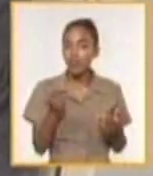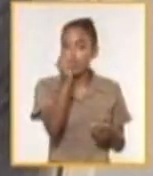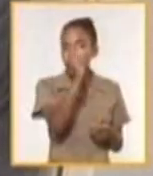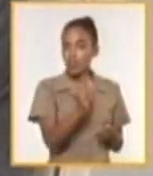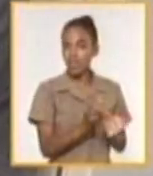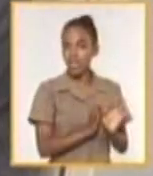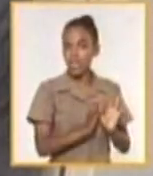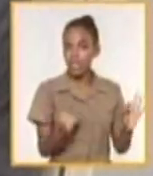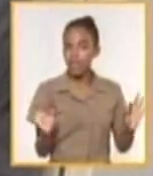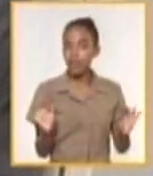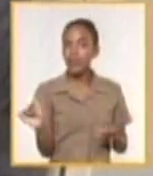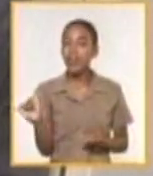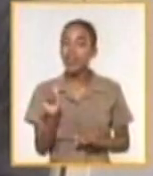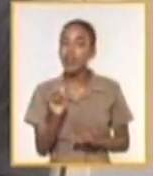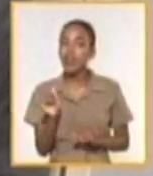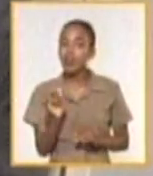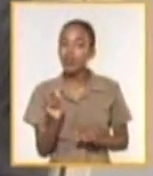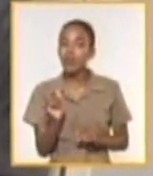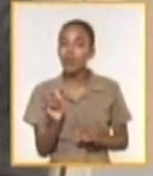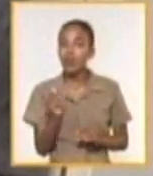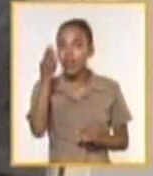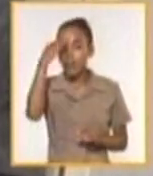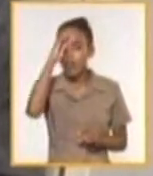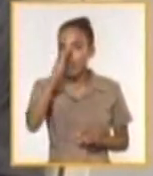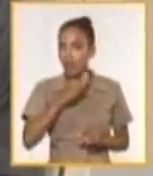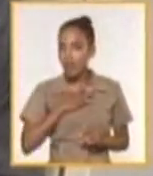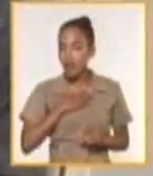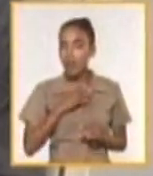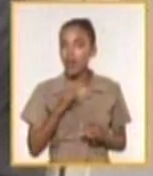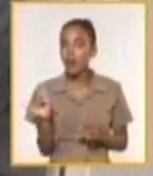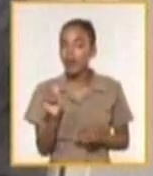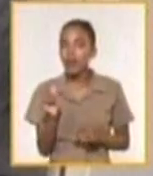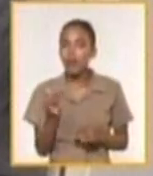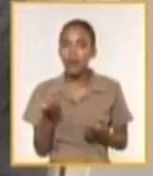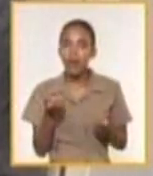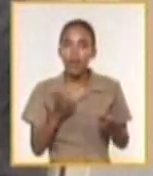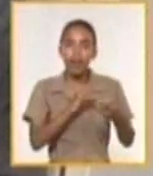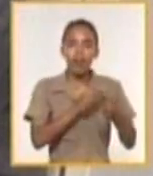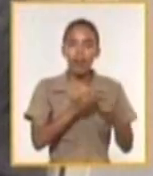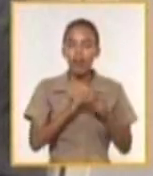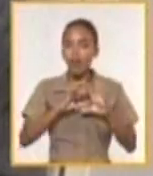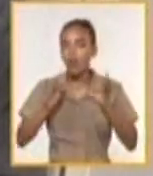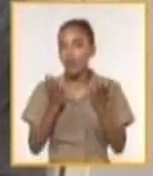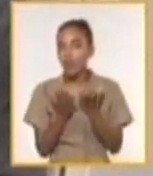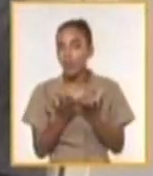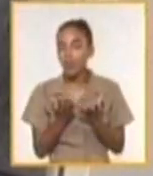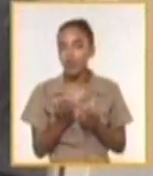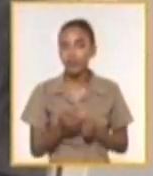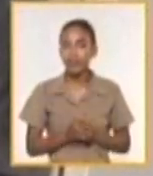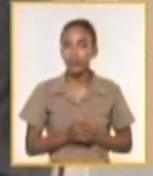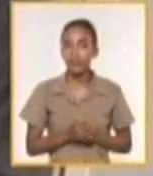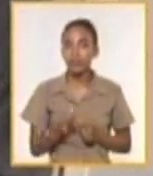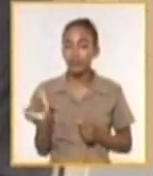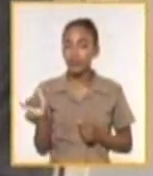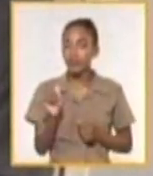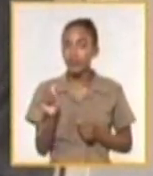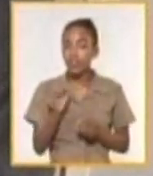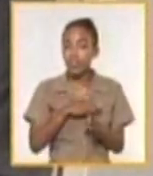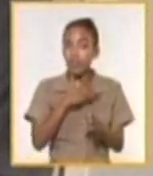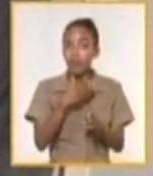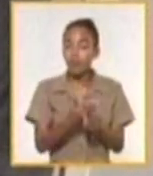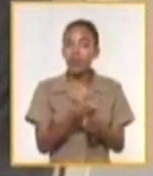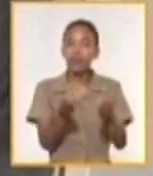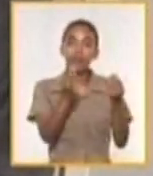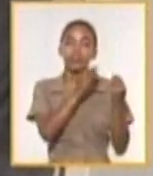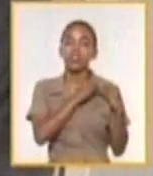tenía esa manera de sentir con humor las cosas, ¿no? Era secretario de organización, después fue secretario del